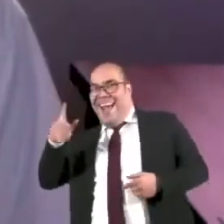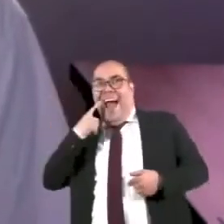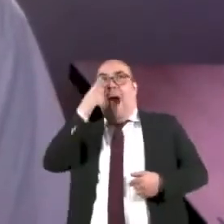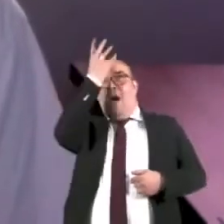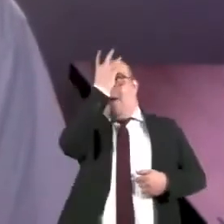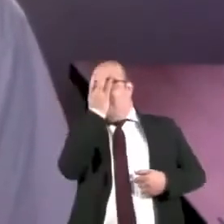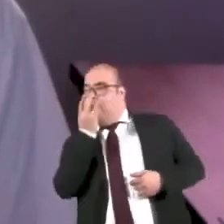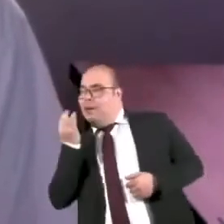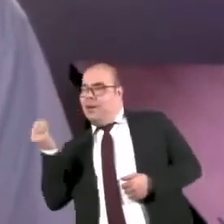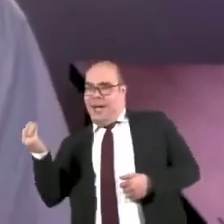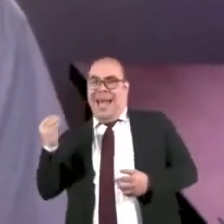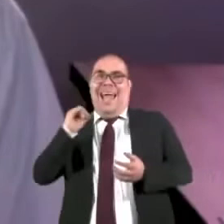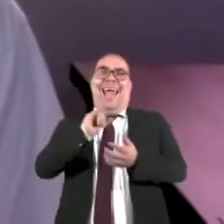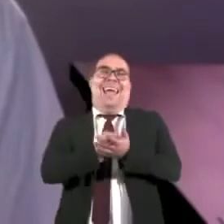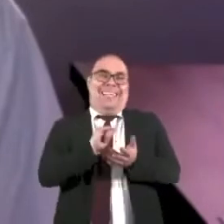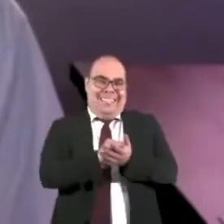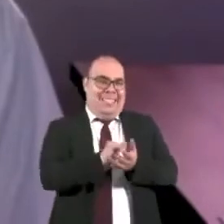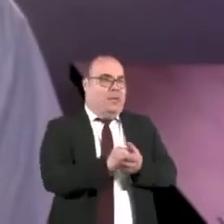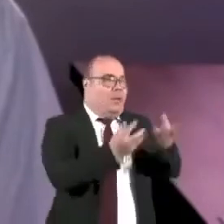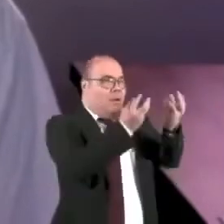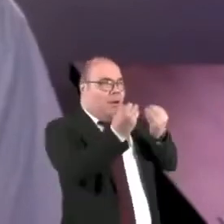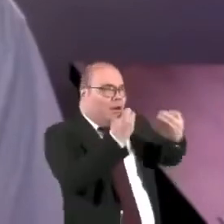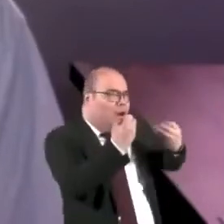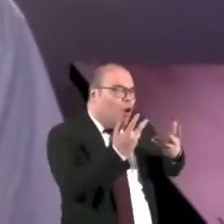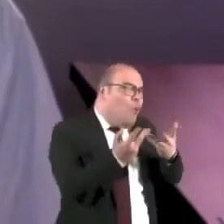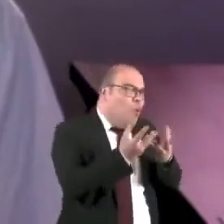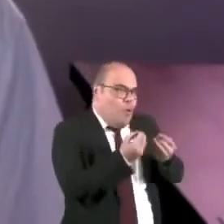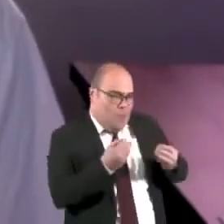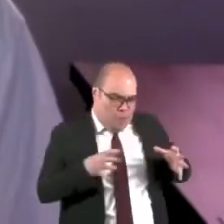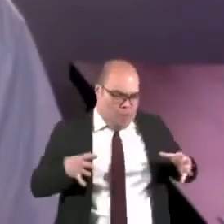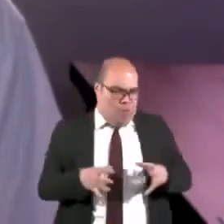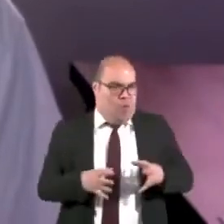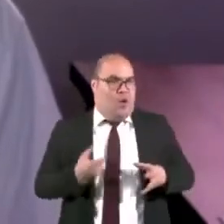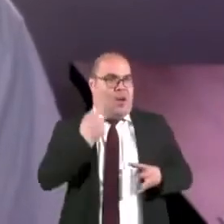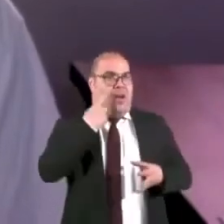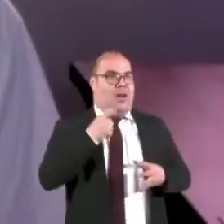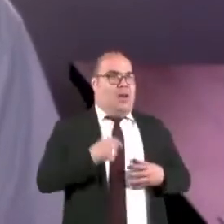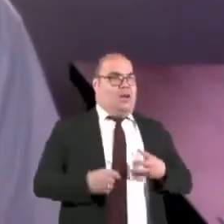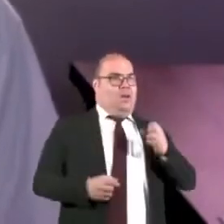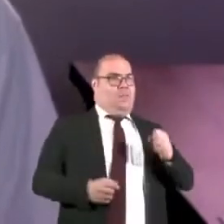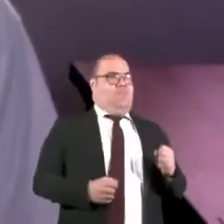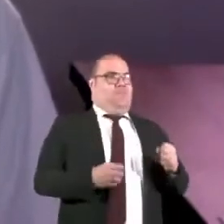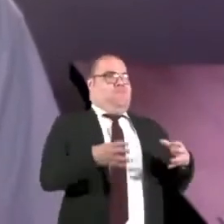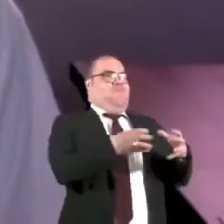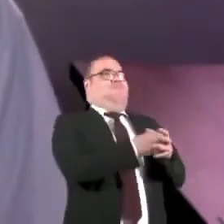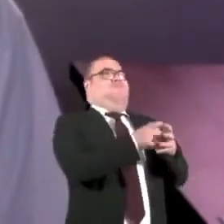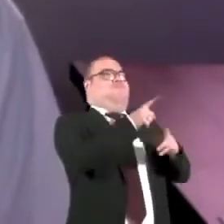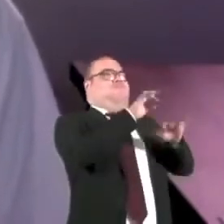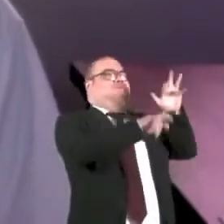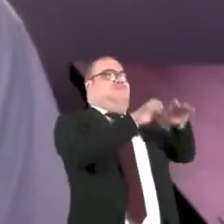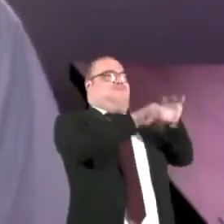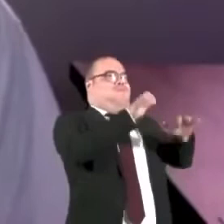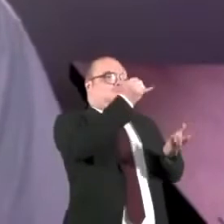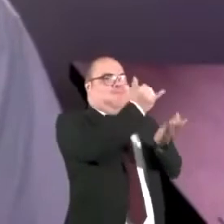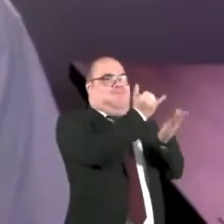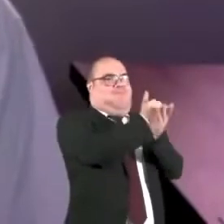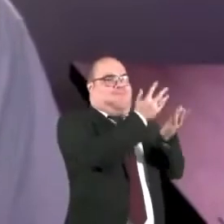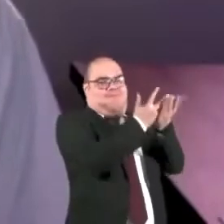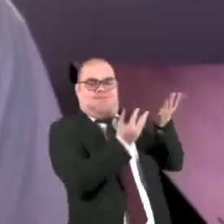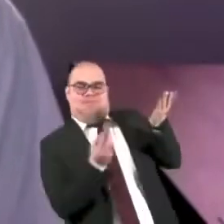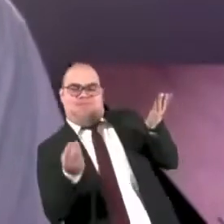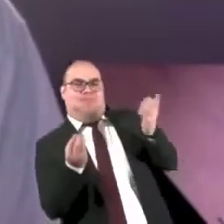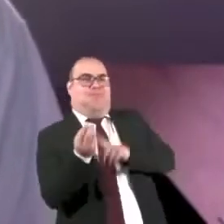nosotros, era armar una estructura intermedia de dirección entre los frentes y el secretariado. A esta tarea lo voy